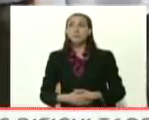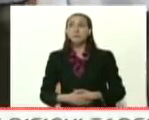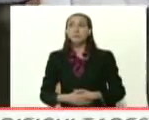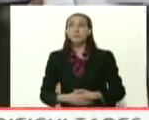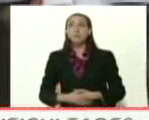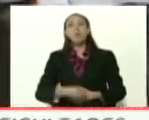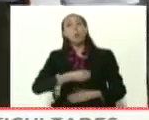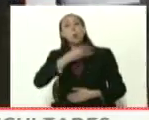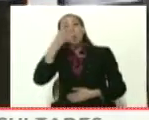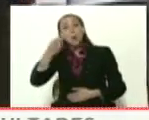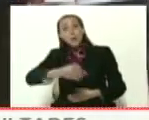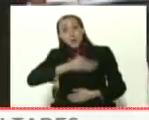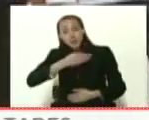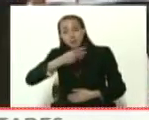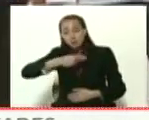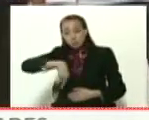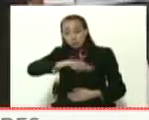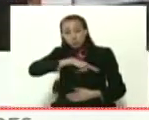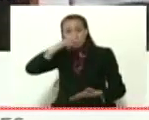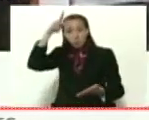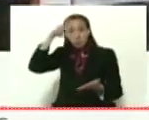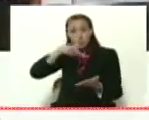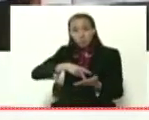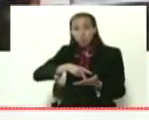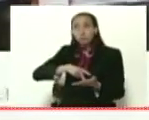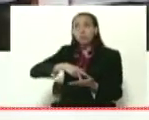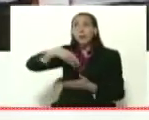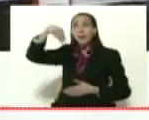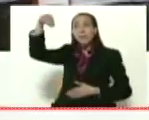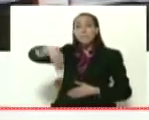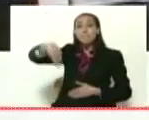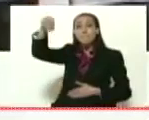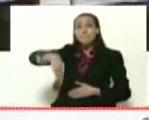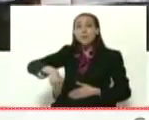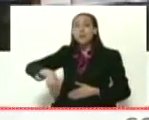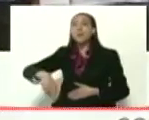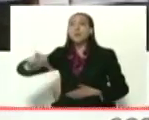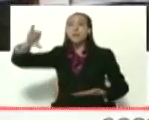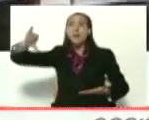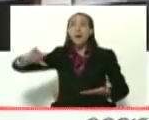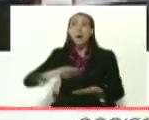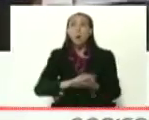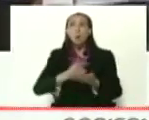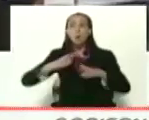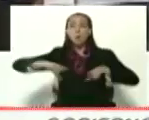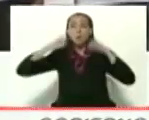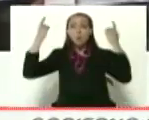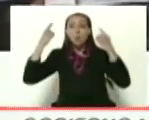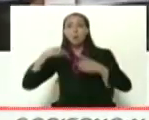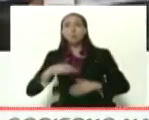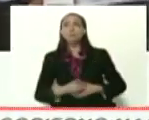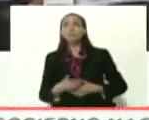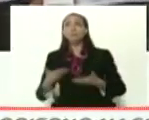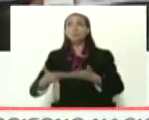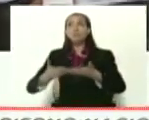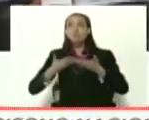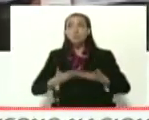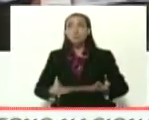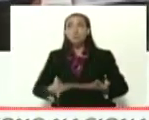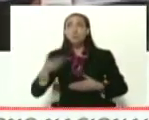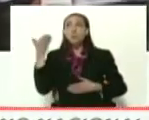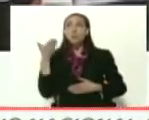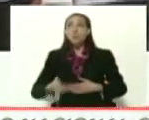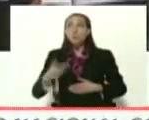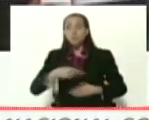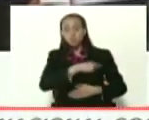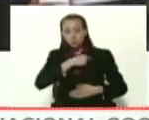Bueno, muy buenas tardes, estamos aquí en el Aeropuerto Internacional de Maiquetía, recibiendo una importante donación de la